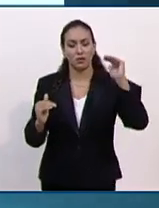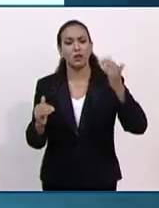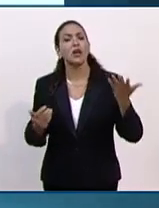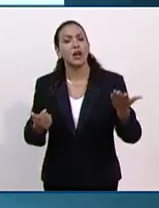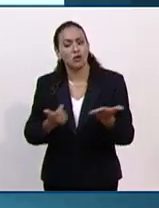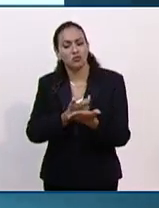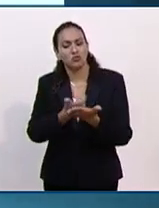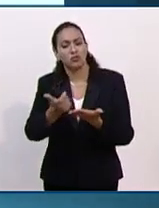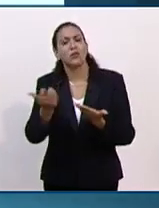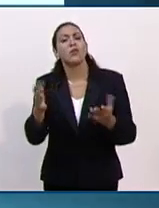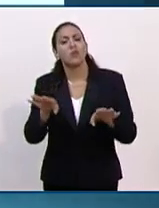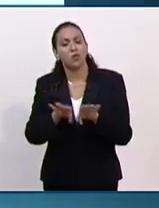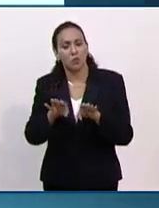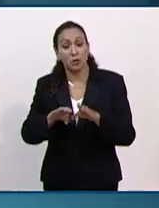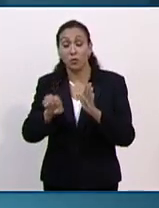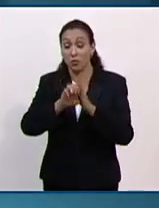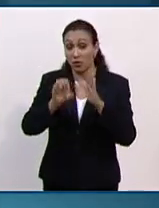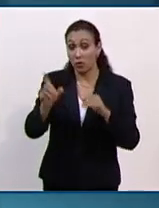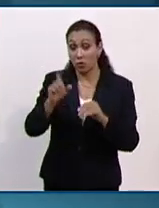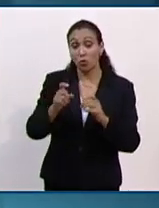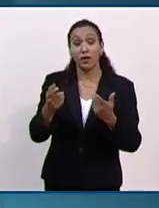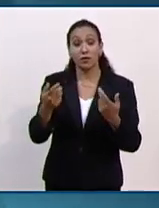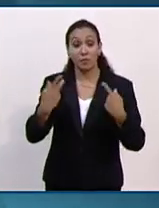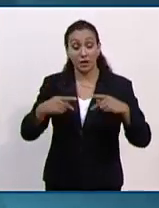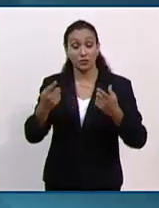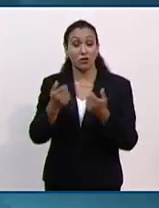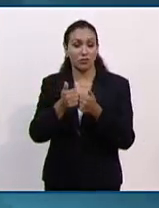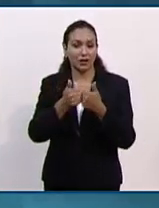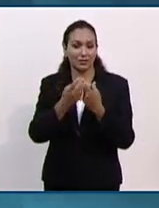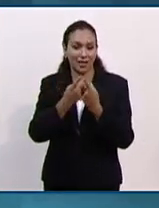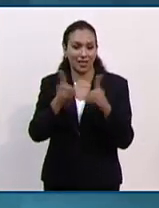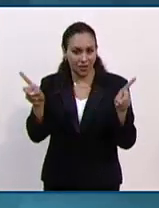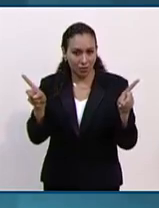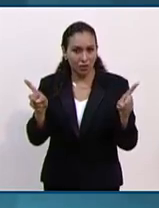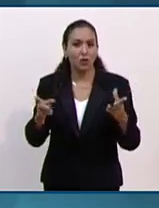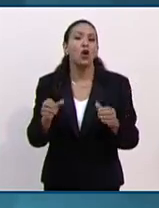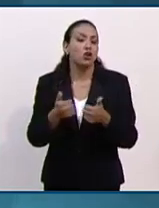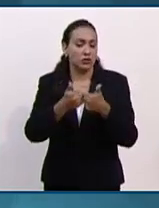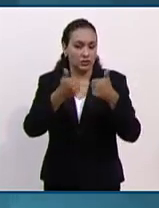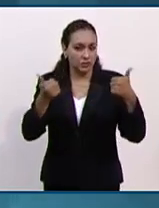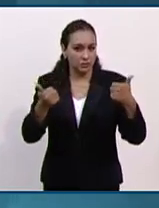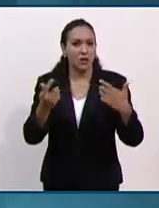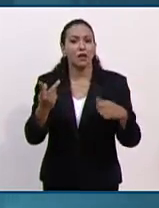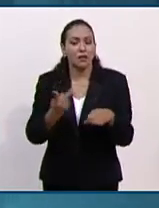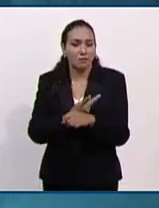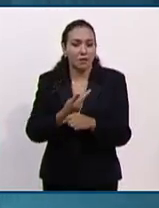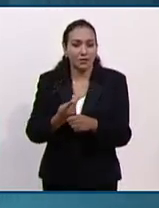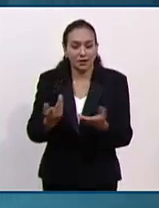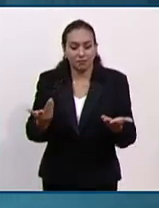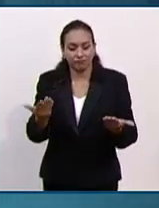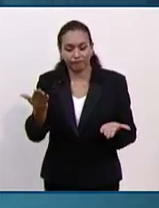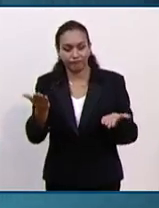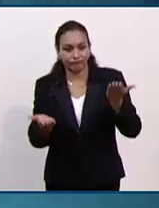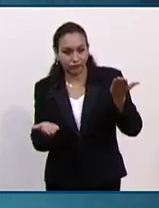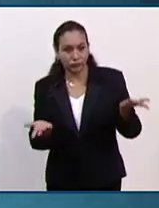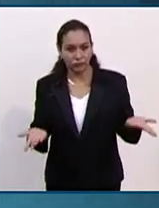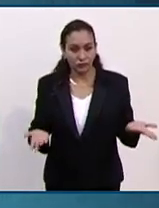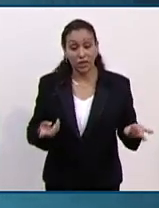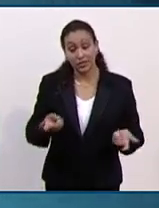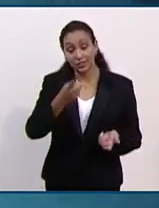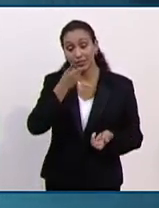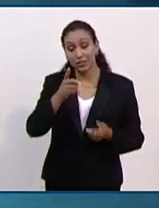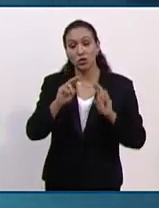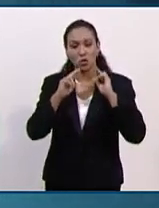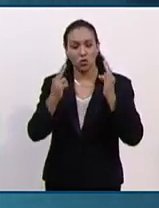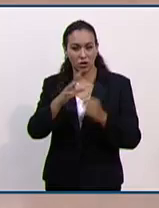casos de disolución del matrimonio o concubinato, como una medida para garantizar la igualdad en la pareja, explicó la Unidad